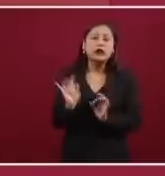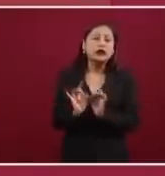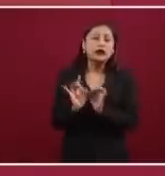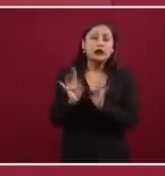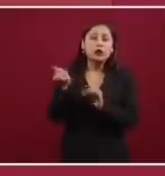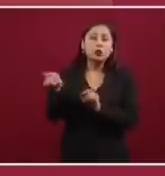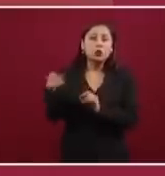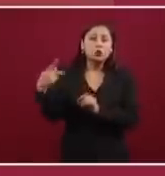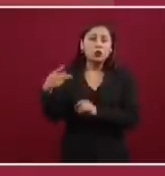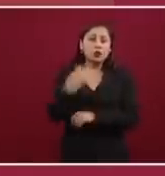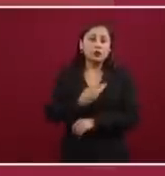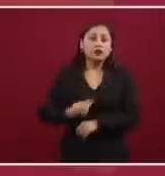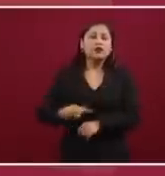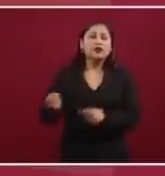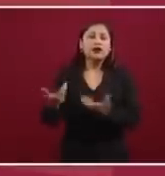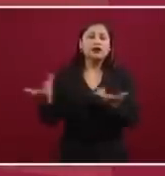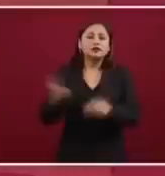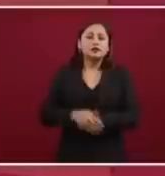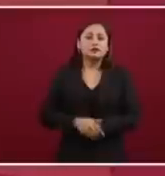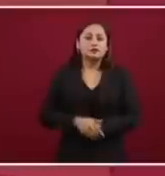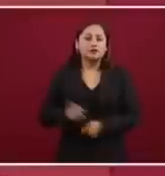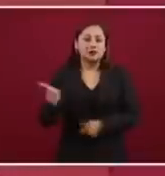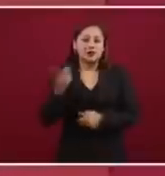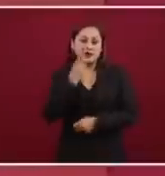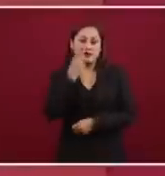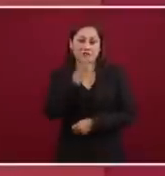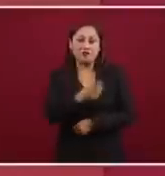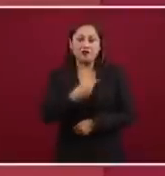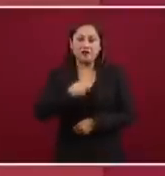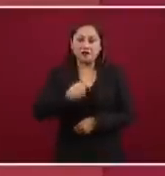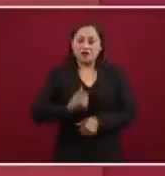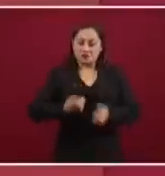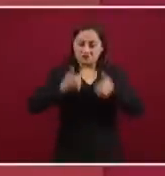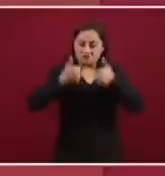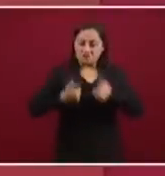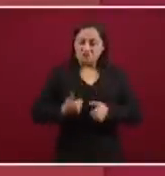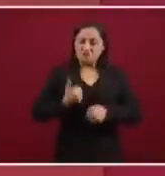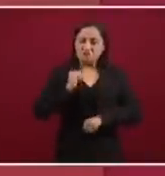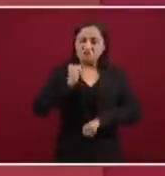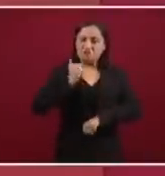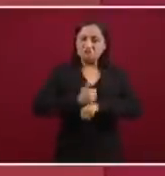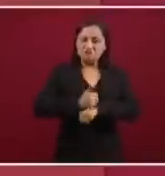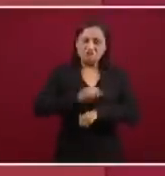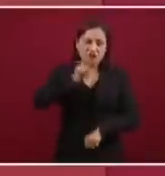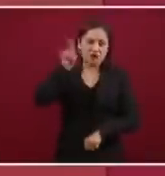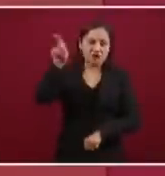Pues yo me hubiese atrincherado, dice, allá,